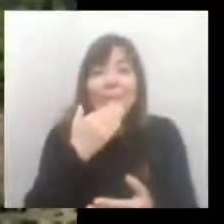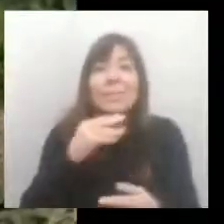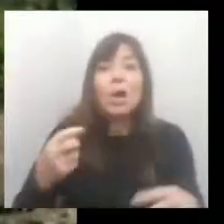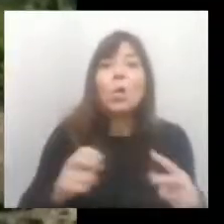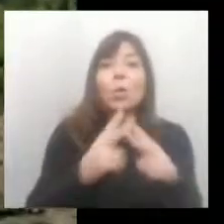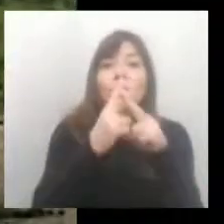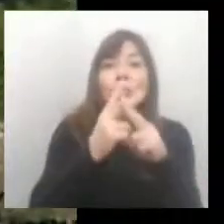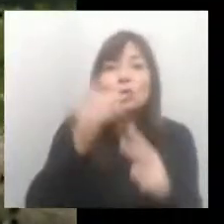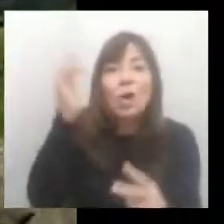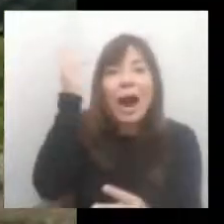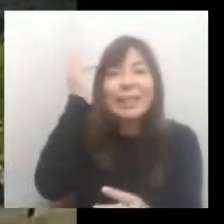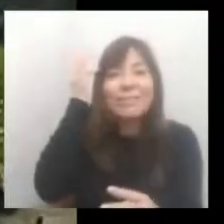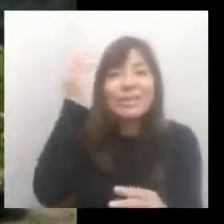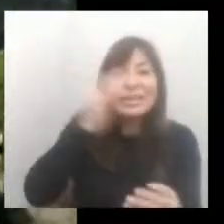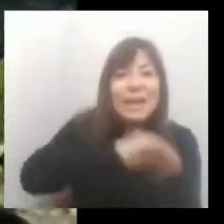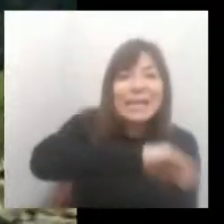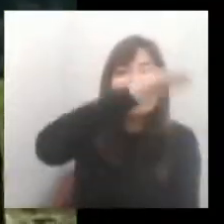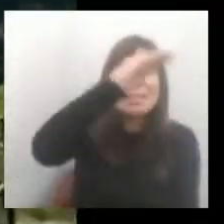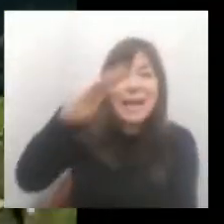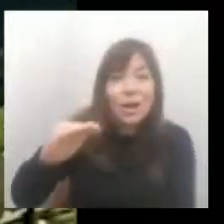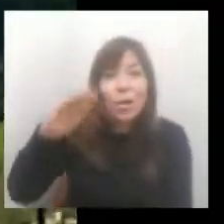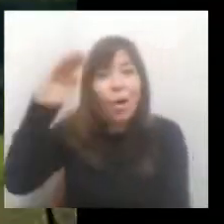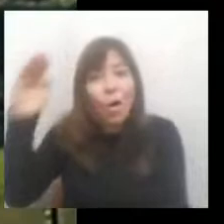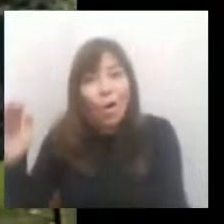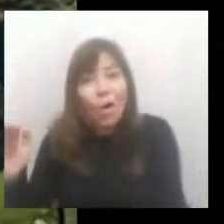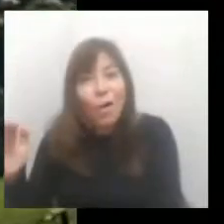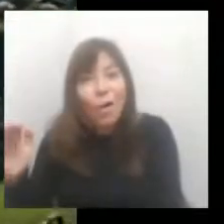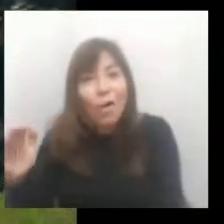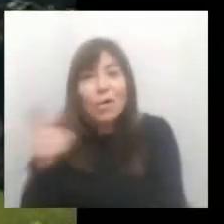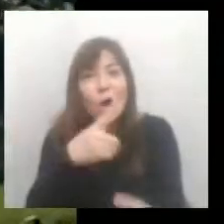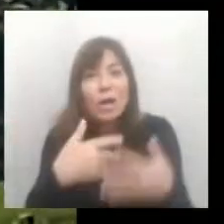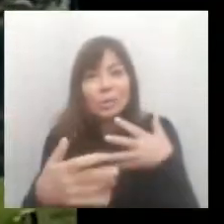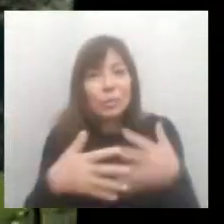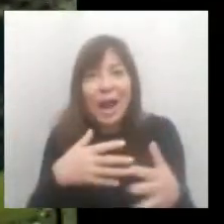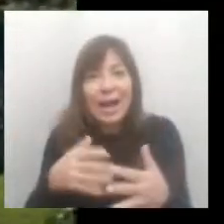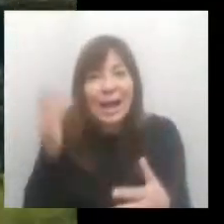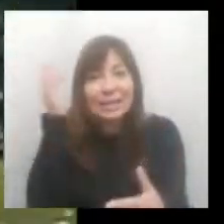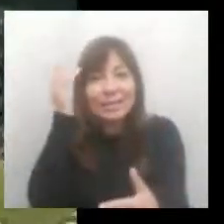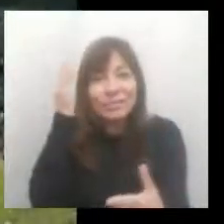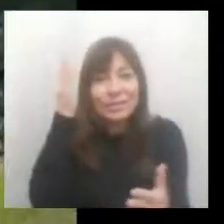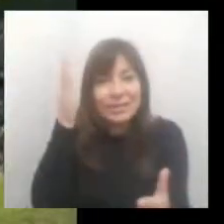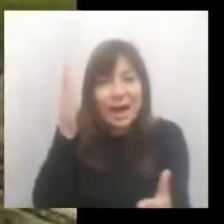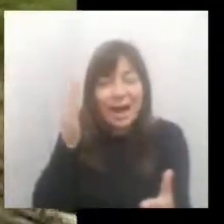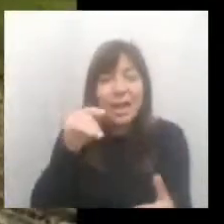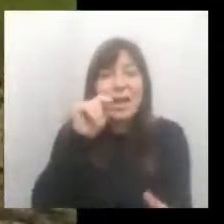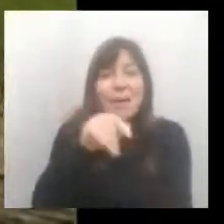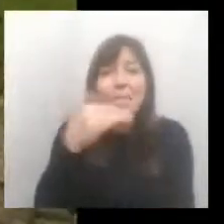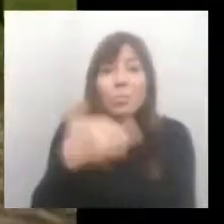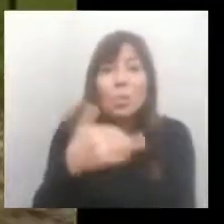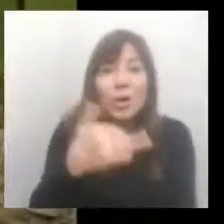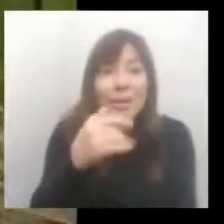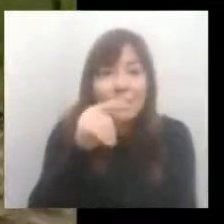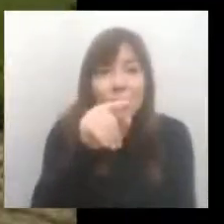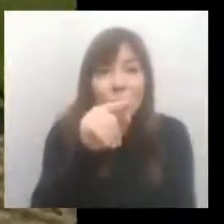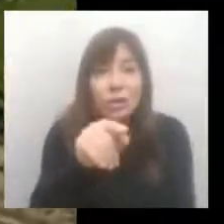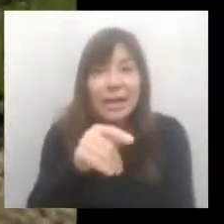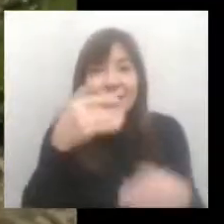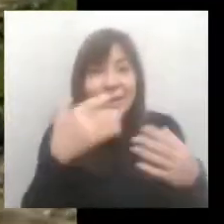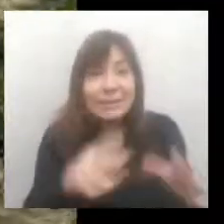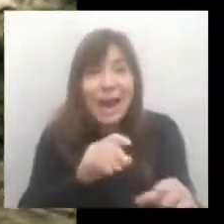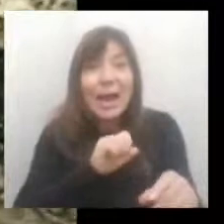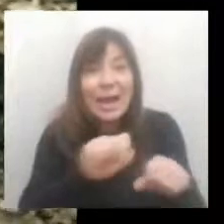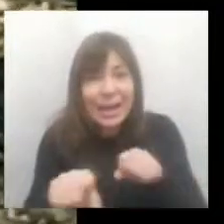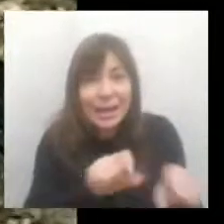esta propuesta, porque es un proyecto muy potente y recoge algo que es fundamental. Esto ya, una vez que se fue ejecutando,